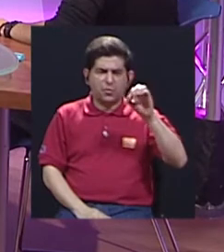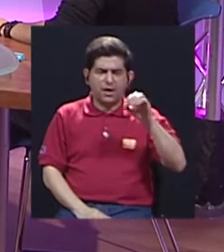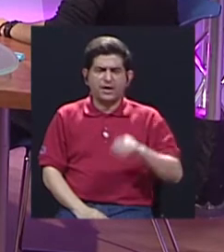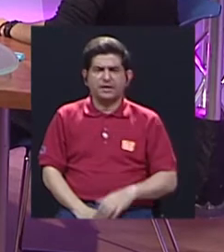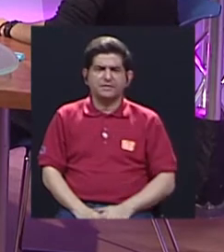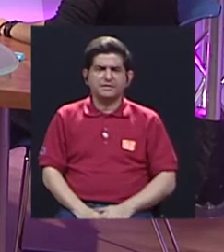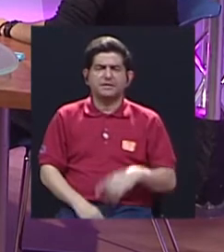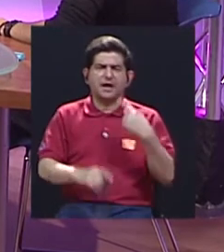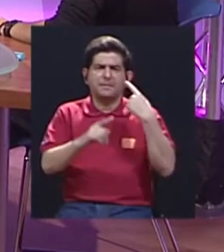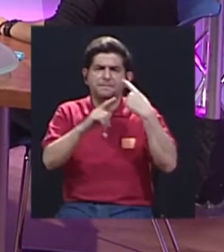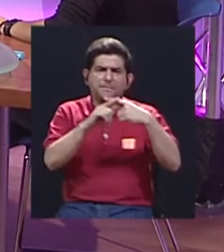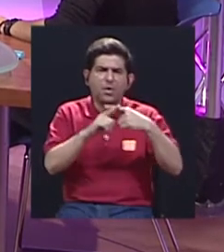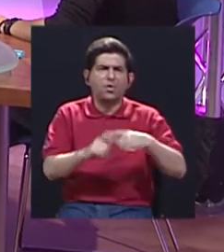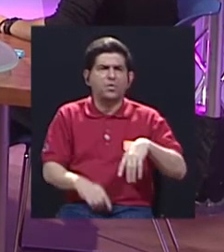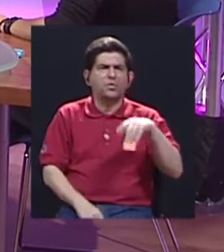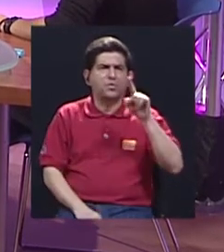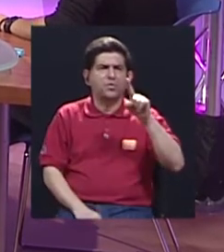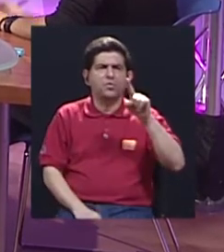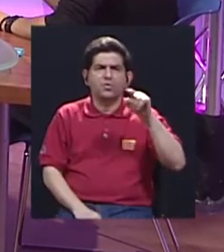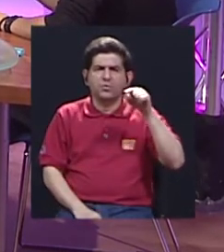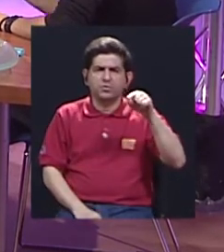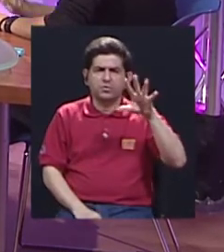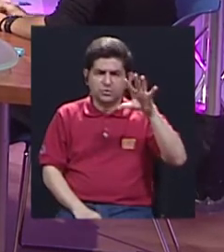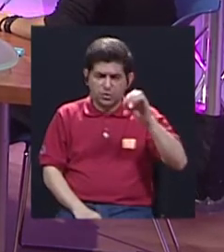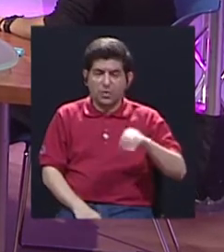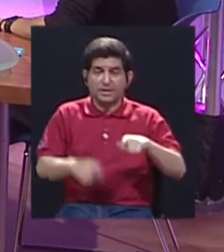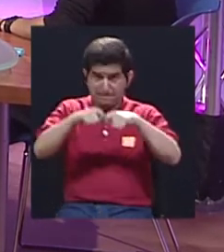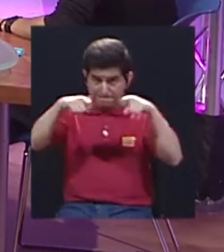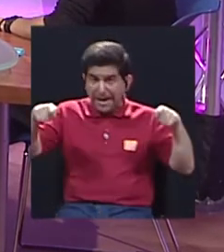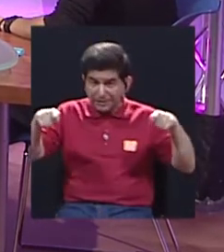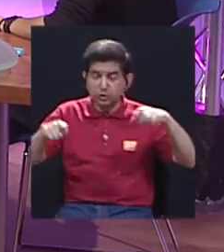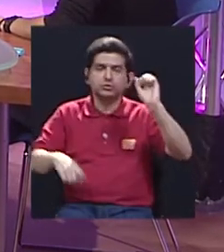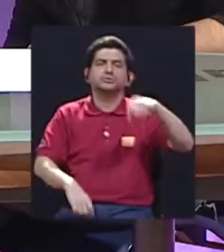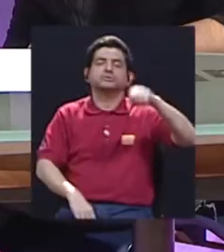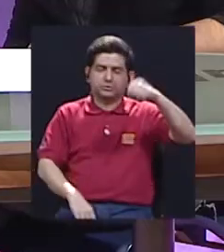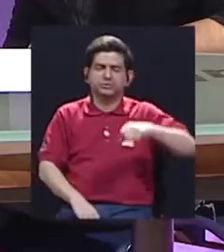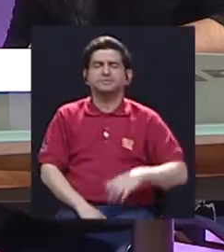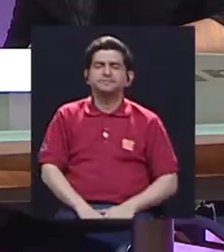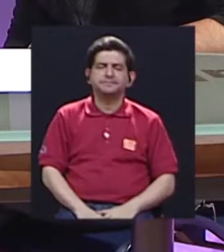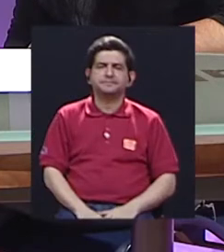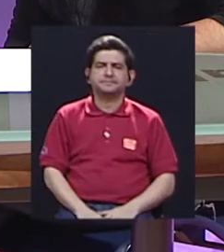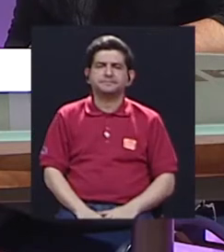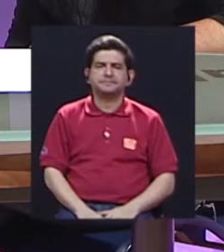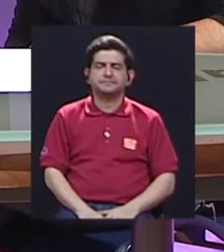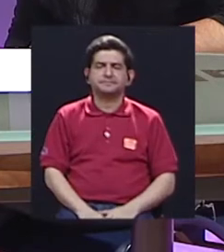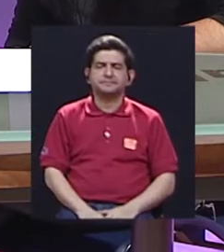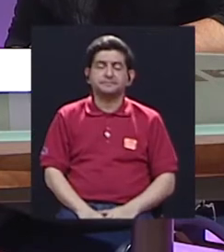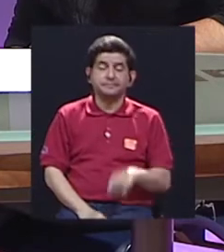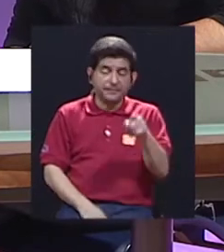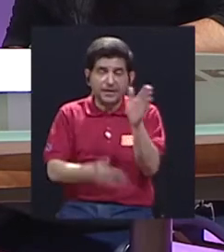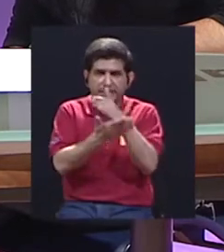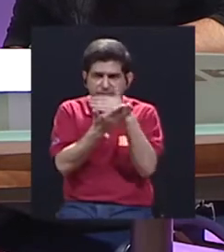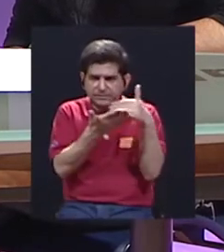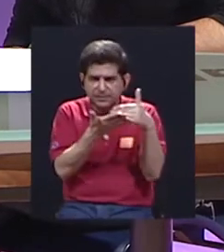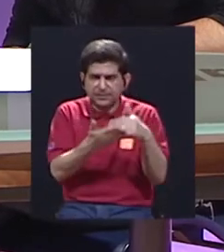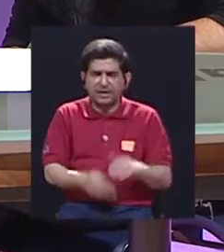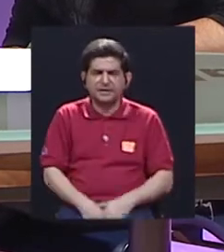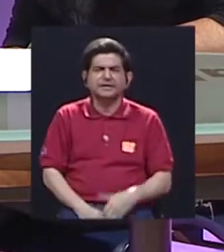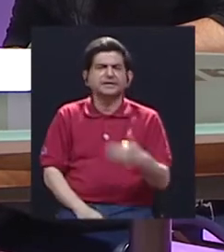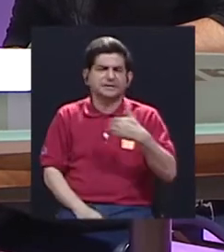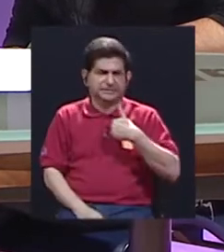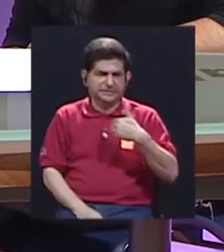2.40, 2.50 por 1.50. Metros, estamos hablando. Sí, metros. La pieza